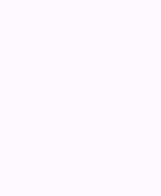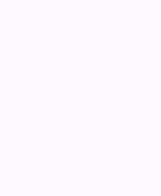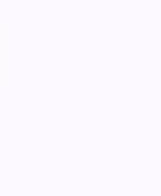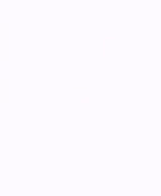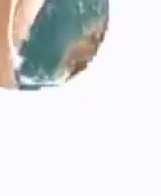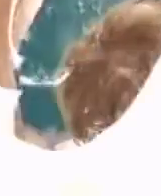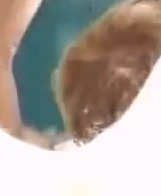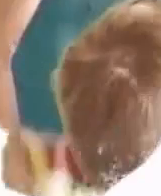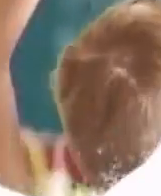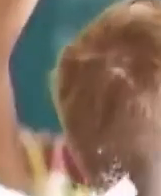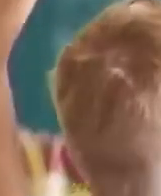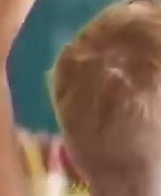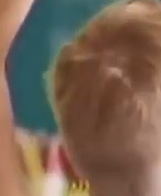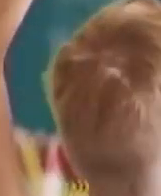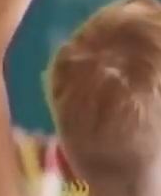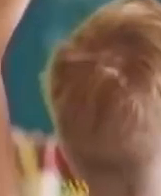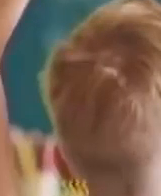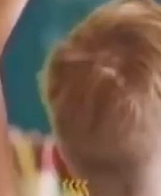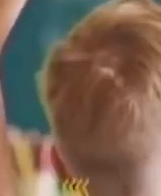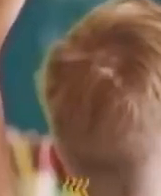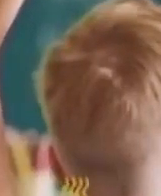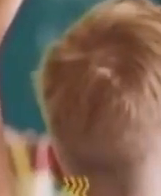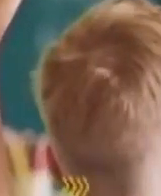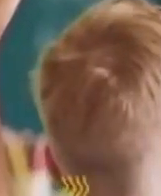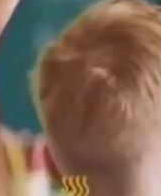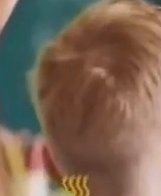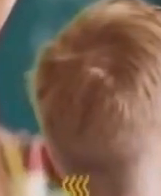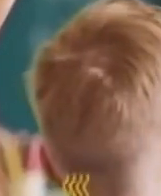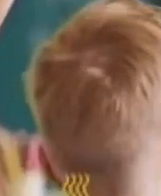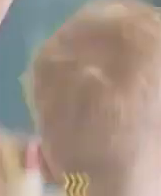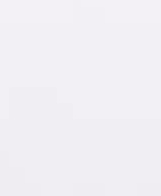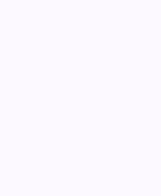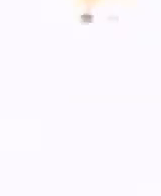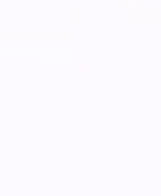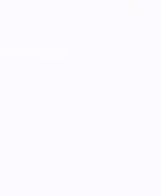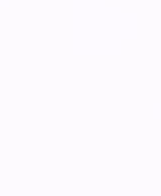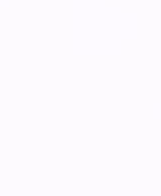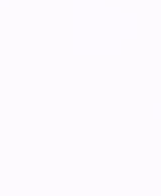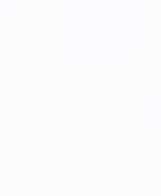A continuación, comunicación y lenguaje tercero primaria.